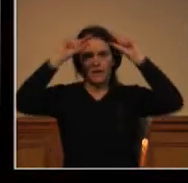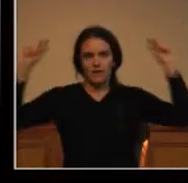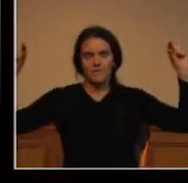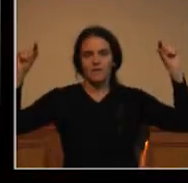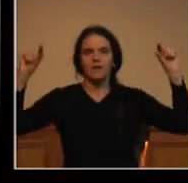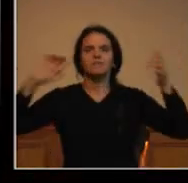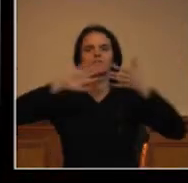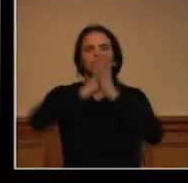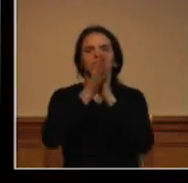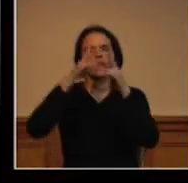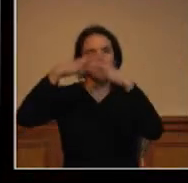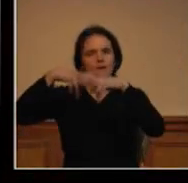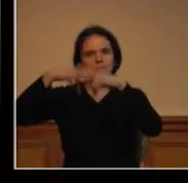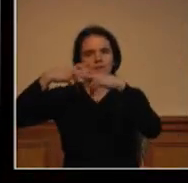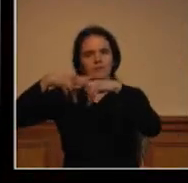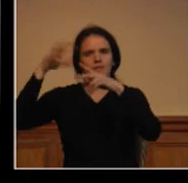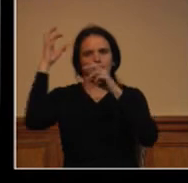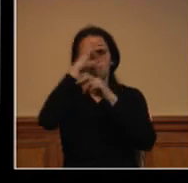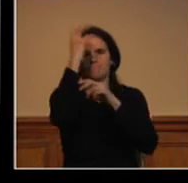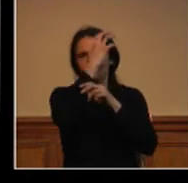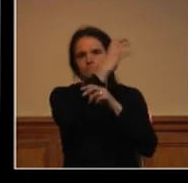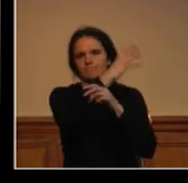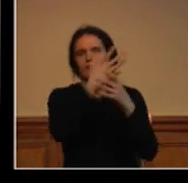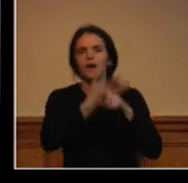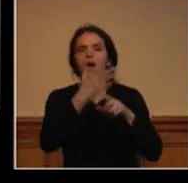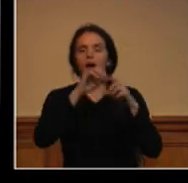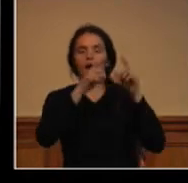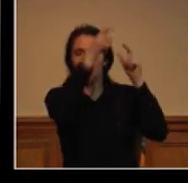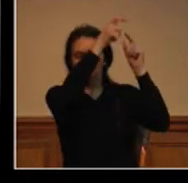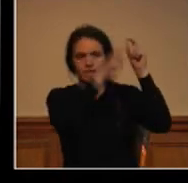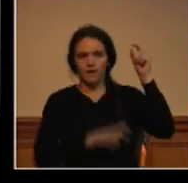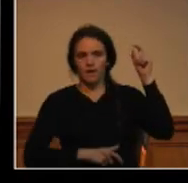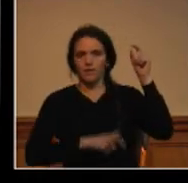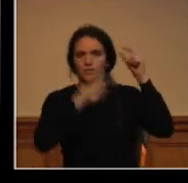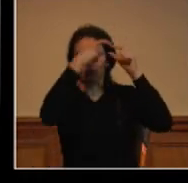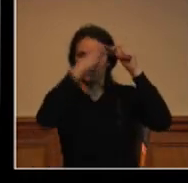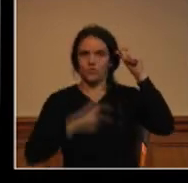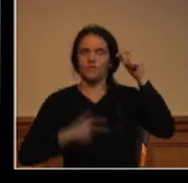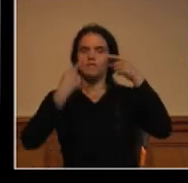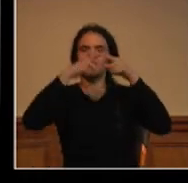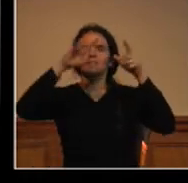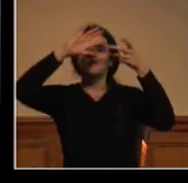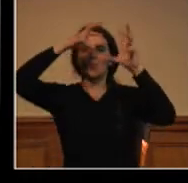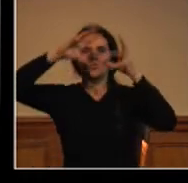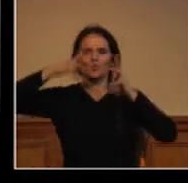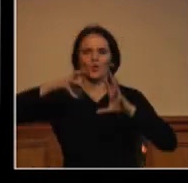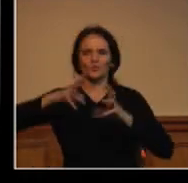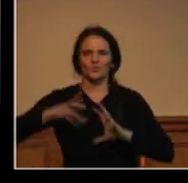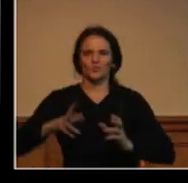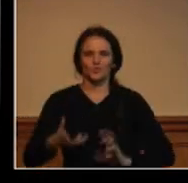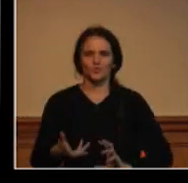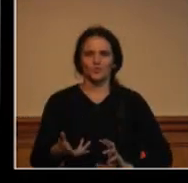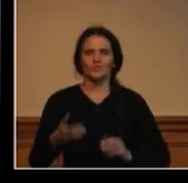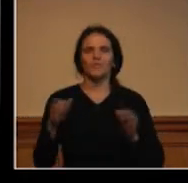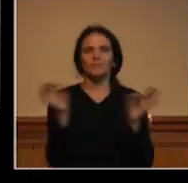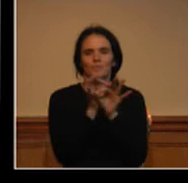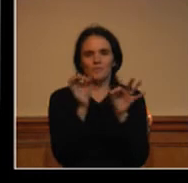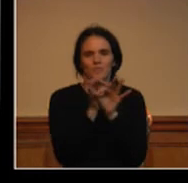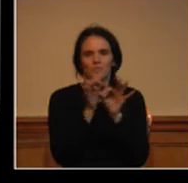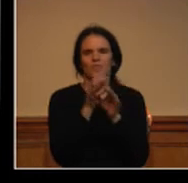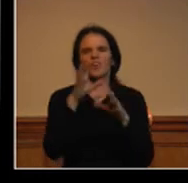están todas las herramientas que contiene la mesita. Y en la barra lateral están los mundos, que ya vamos a ver que es una sección aparte, donde